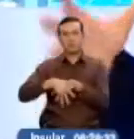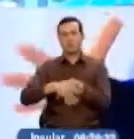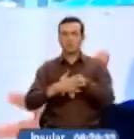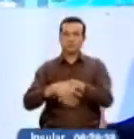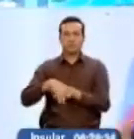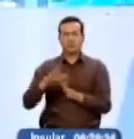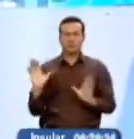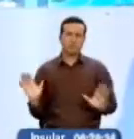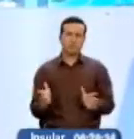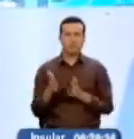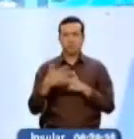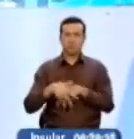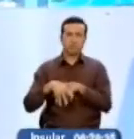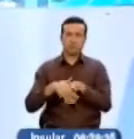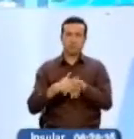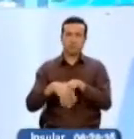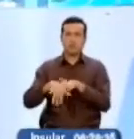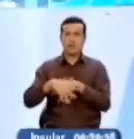desfile